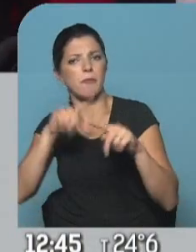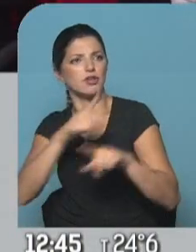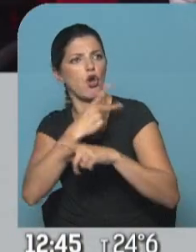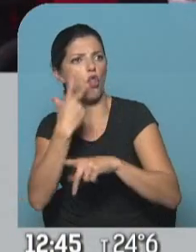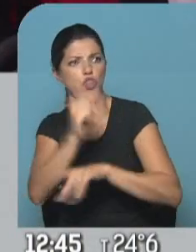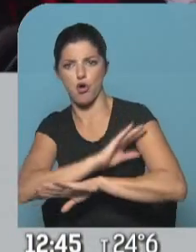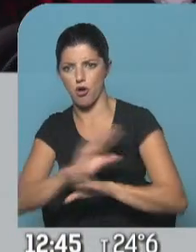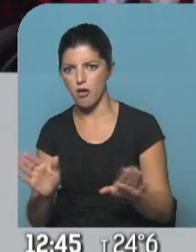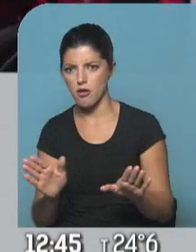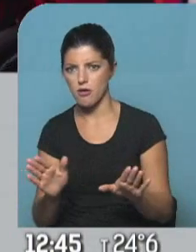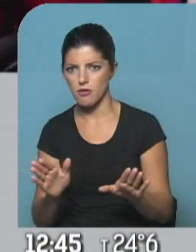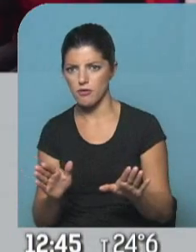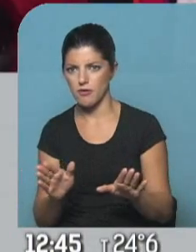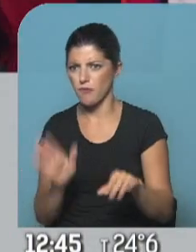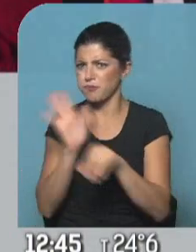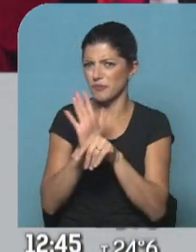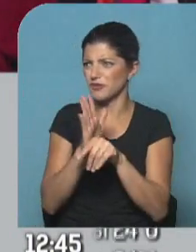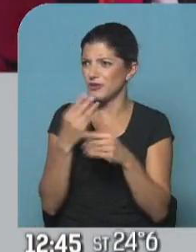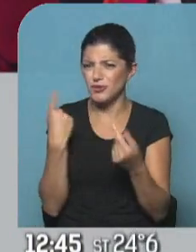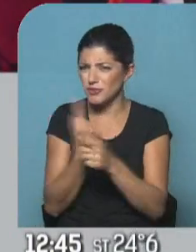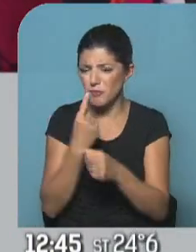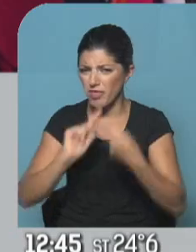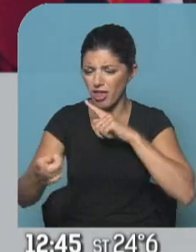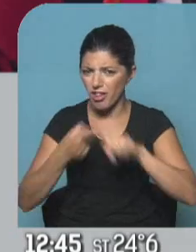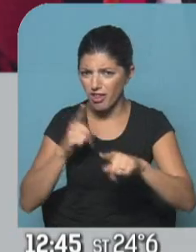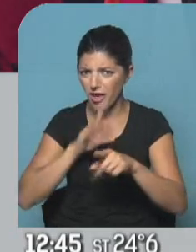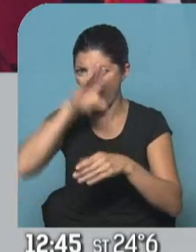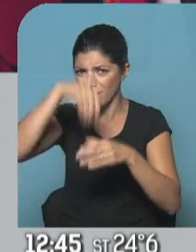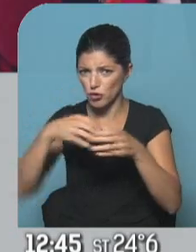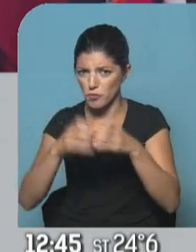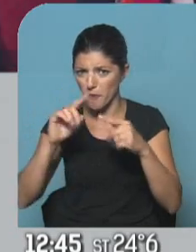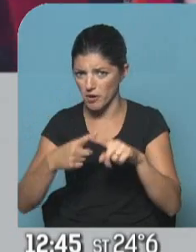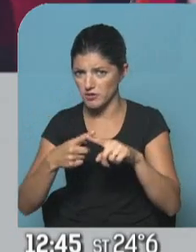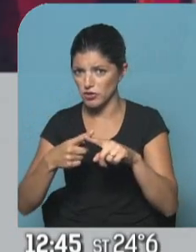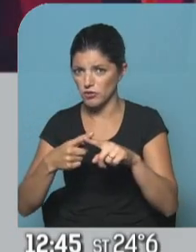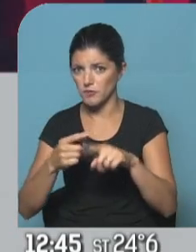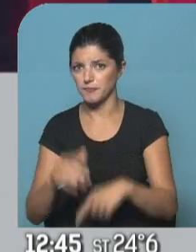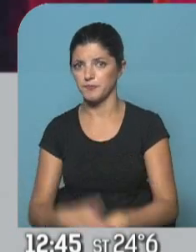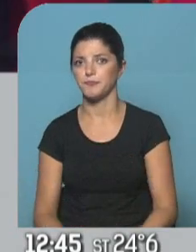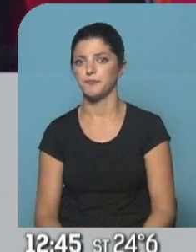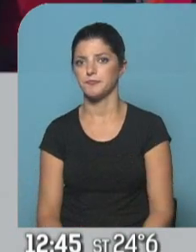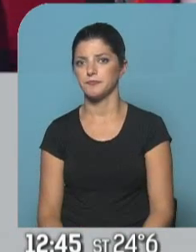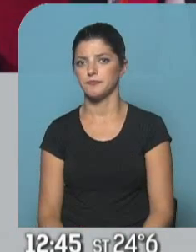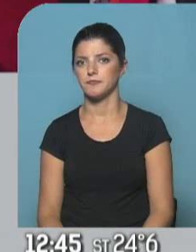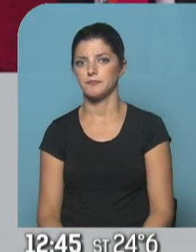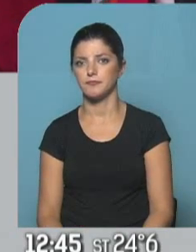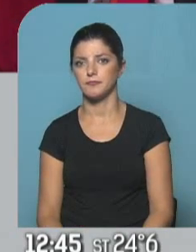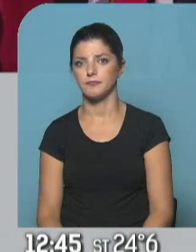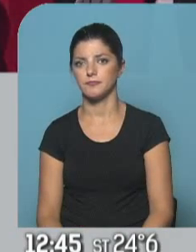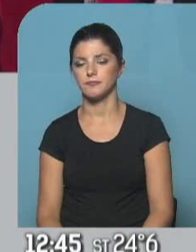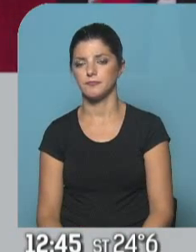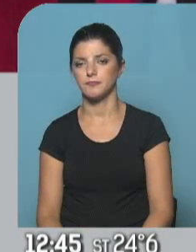hubiera posibilidad de dirimir internamente estas diferencias, ¿no? Claro, por eso no hay que tener una lectura